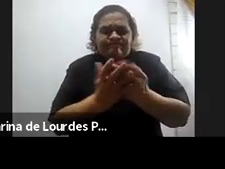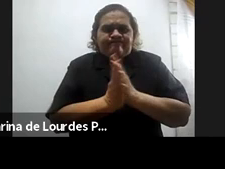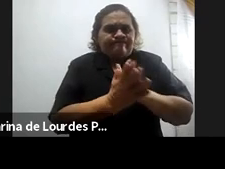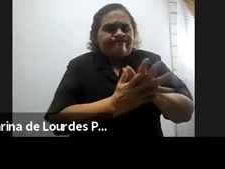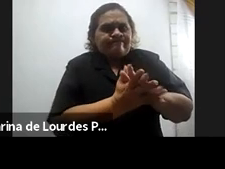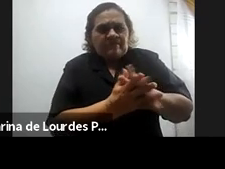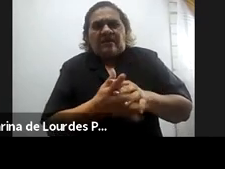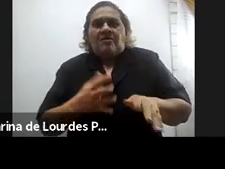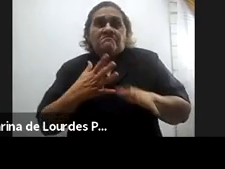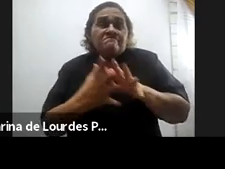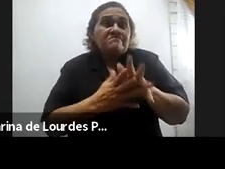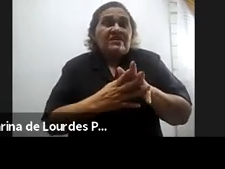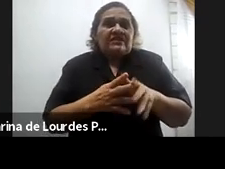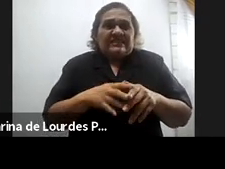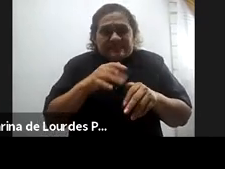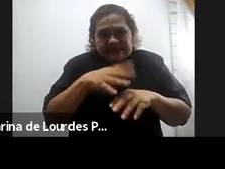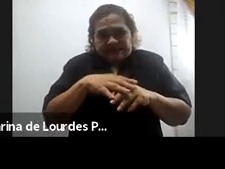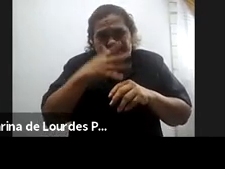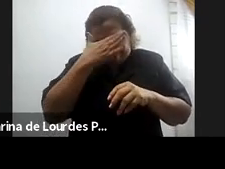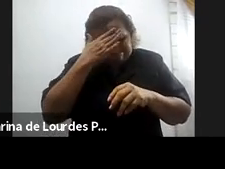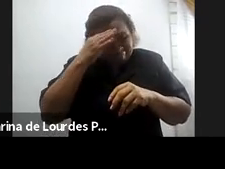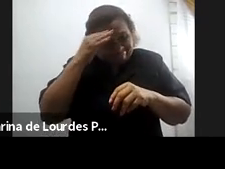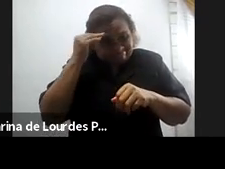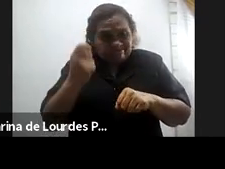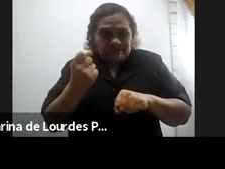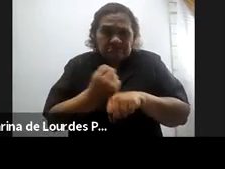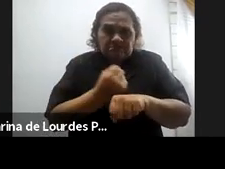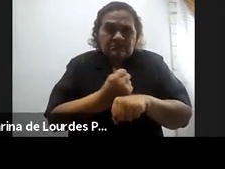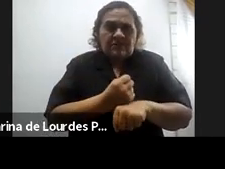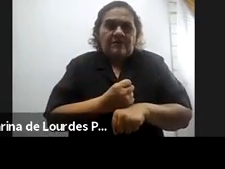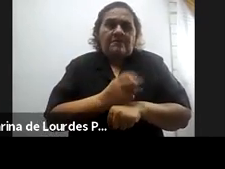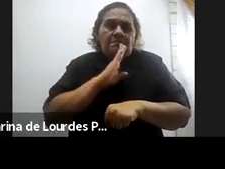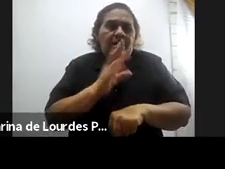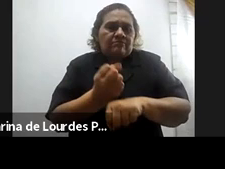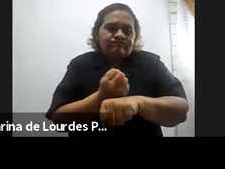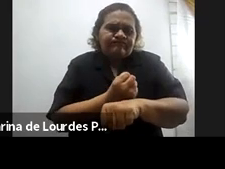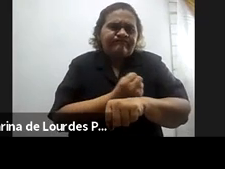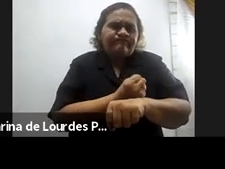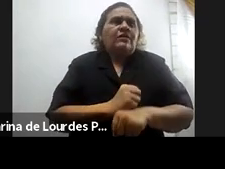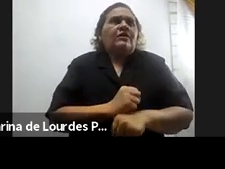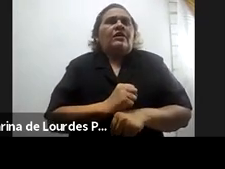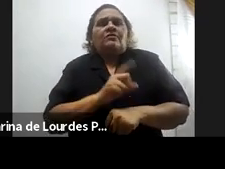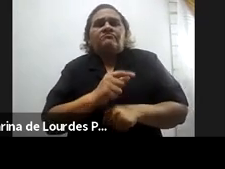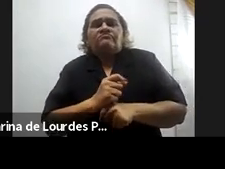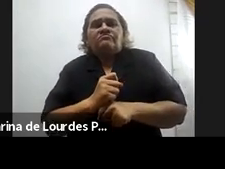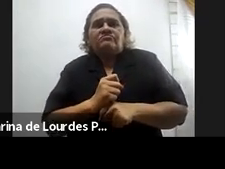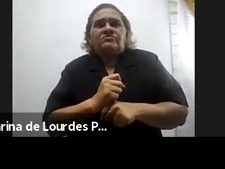pies sudan mucho, yo uso zapatos cerrados todo el tiempo, mala circulación, cicatrización, hongos en las uñas